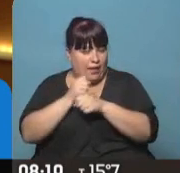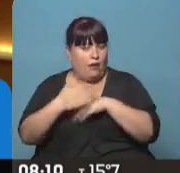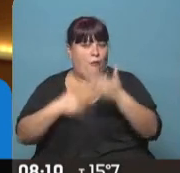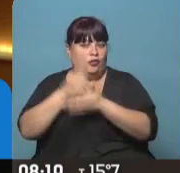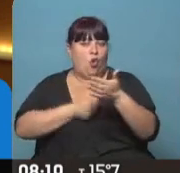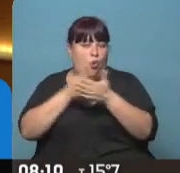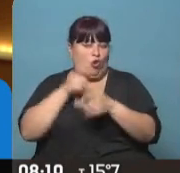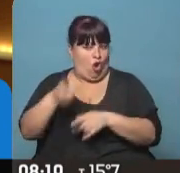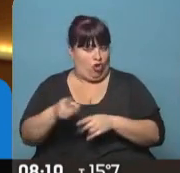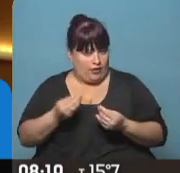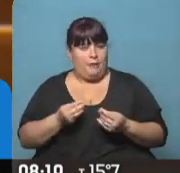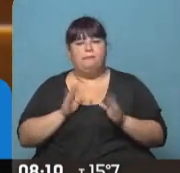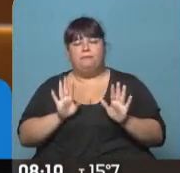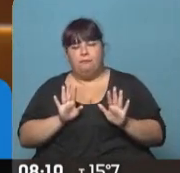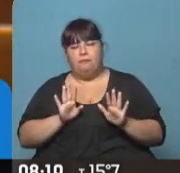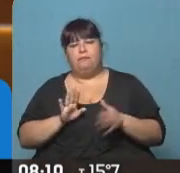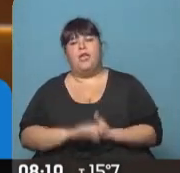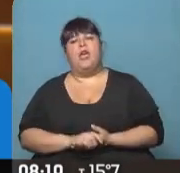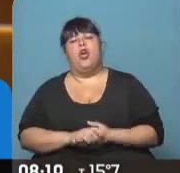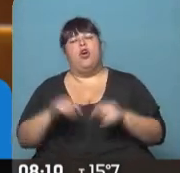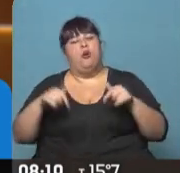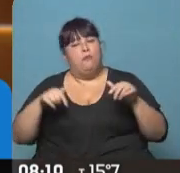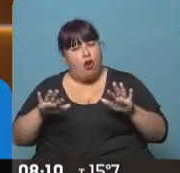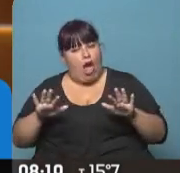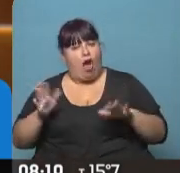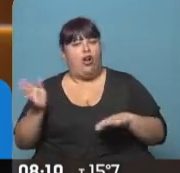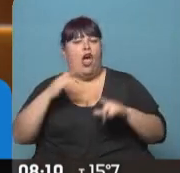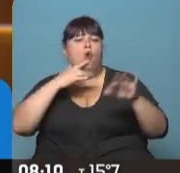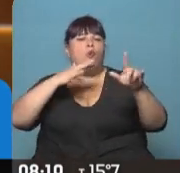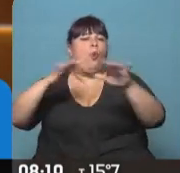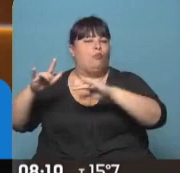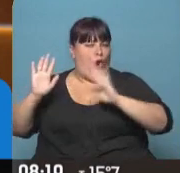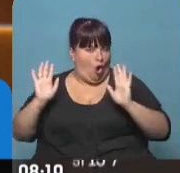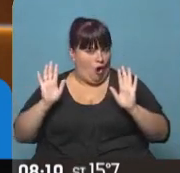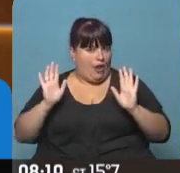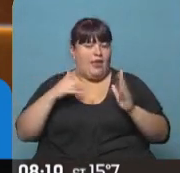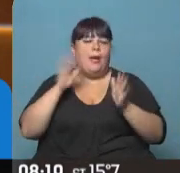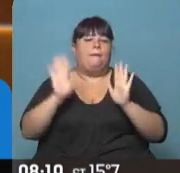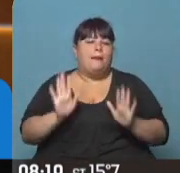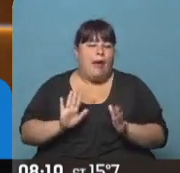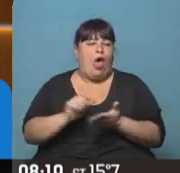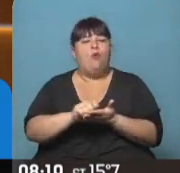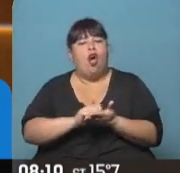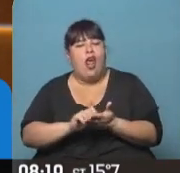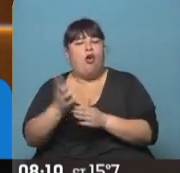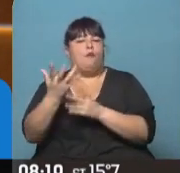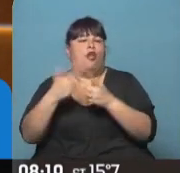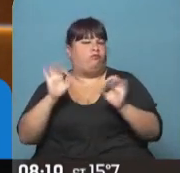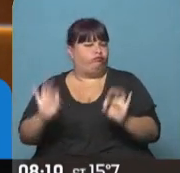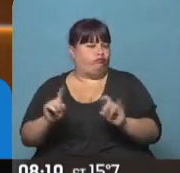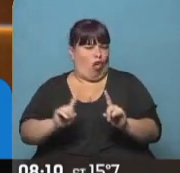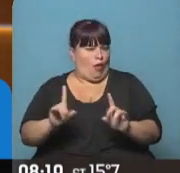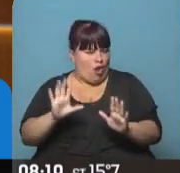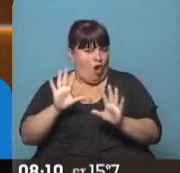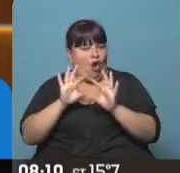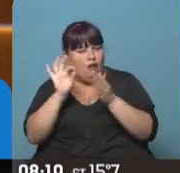de lucha frente a esto, ¿no? Romina, a ver, por ahora que son todos trascendidos, que es borrador, que son anteproyectos, que todavía no está